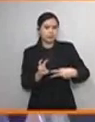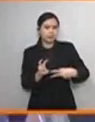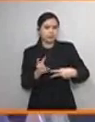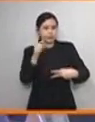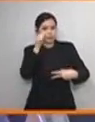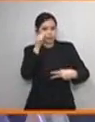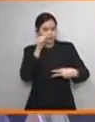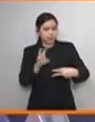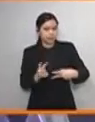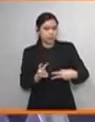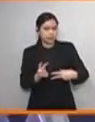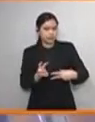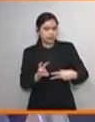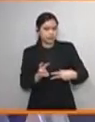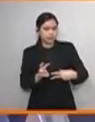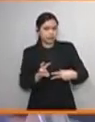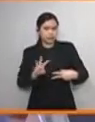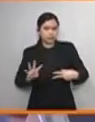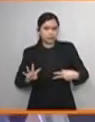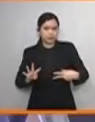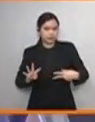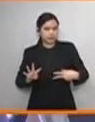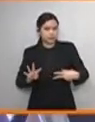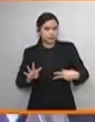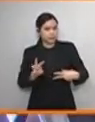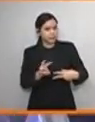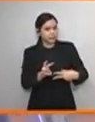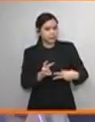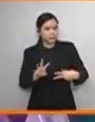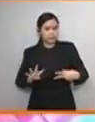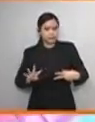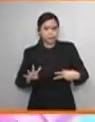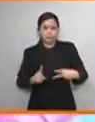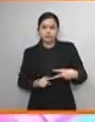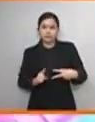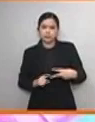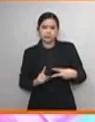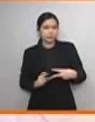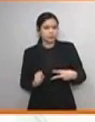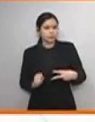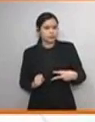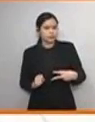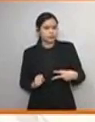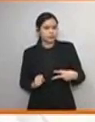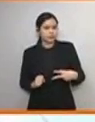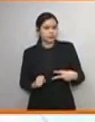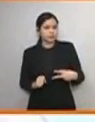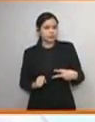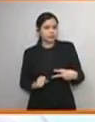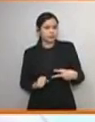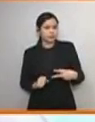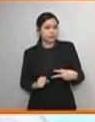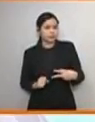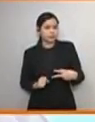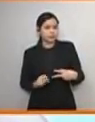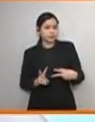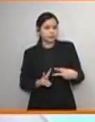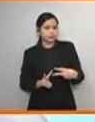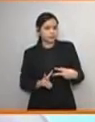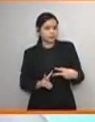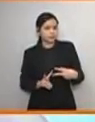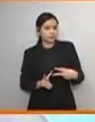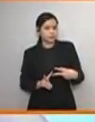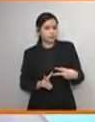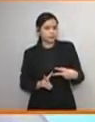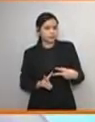es el 6, segundo dígito, atentos. Y este es el 4 y el primer número ganador es el 64. Segundo número ganador con su primer dígito